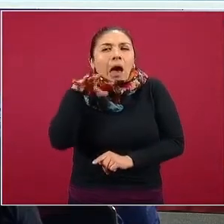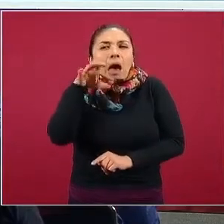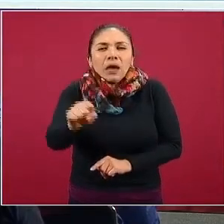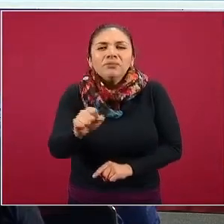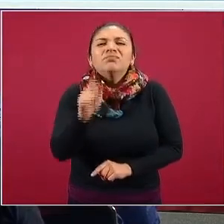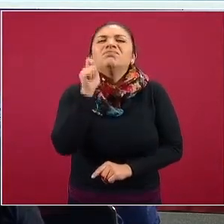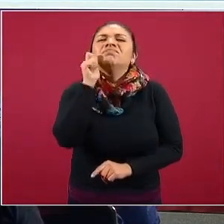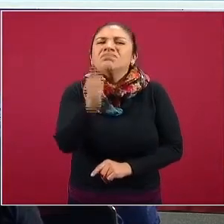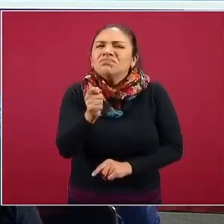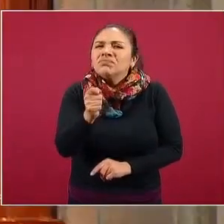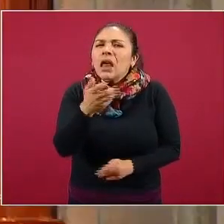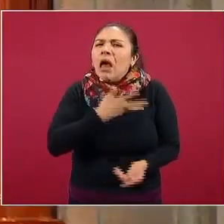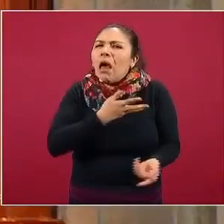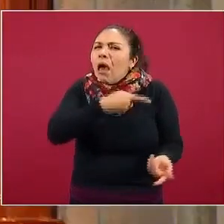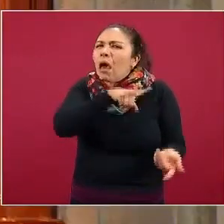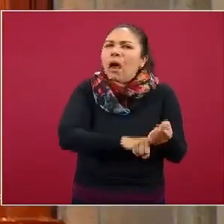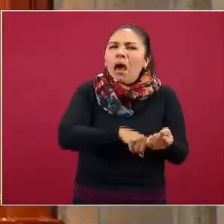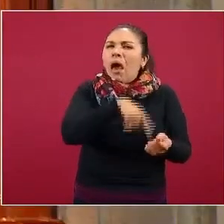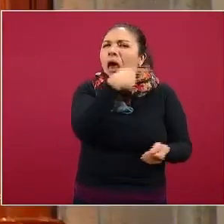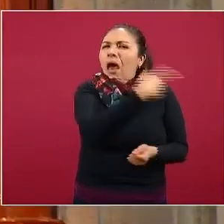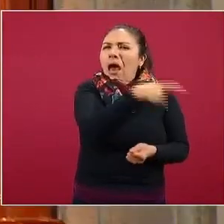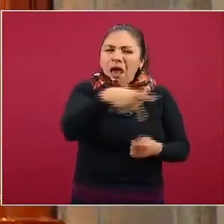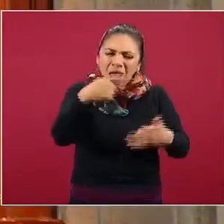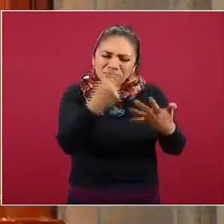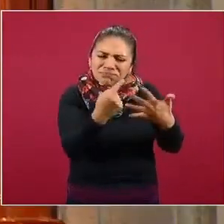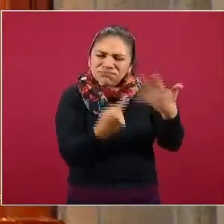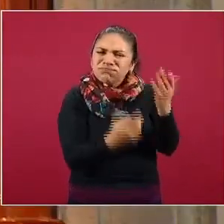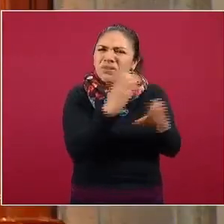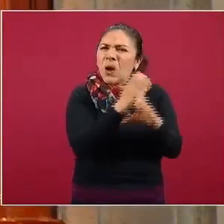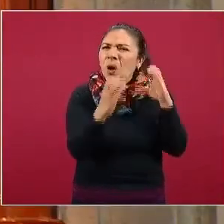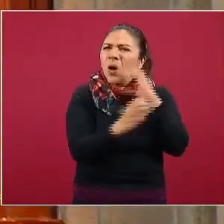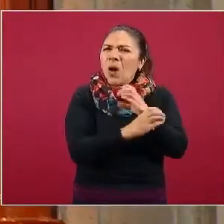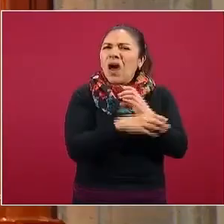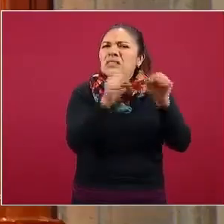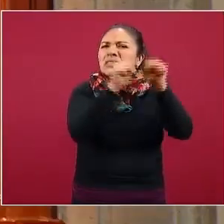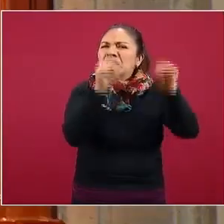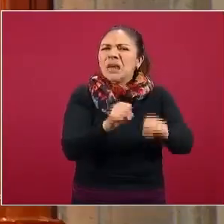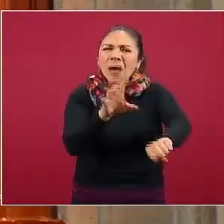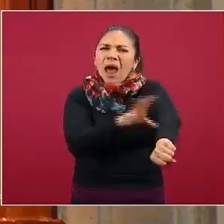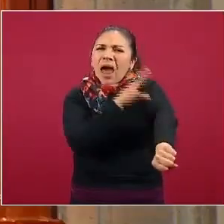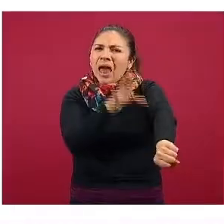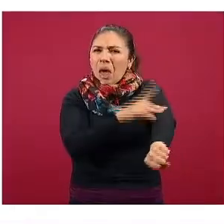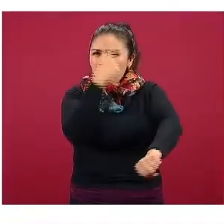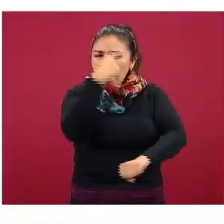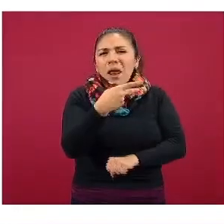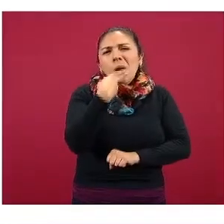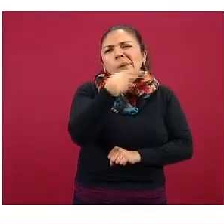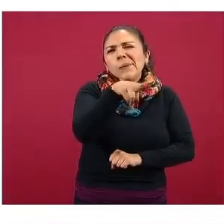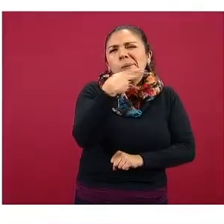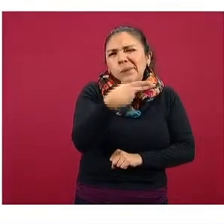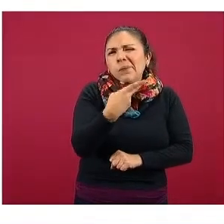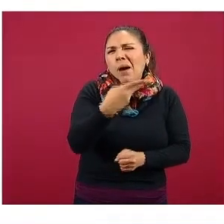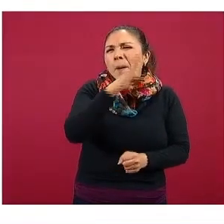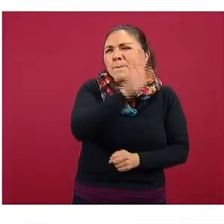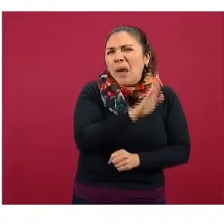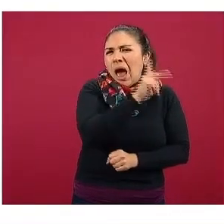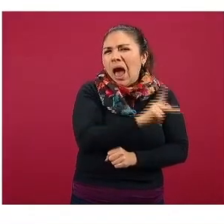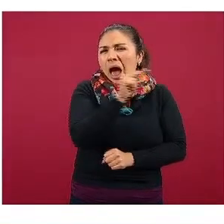de qué hay detrás de todos estos, particularmente sistemas electrónicos para la administración de